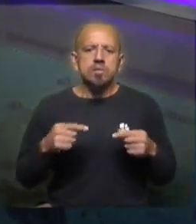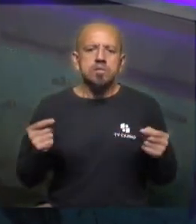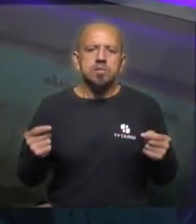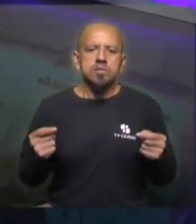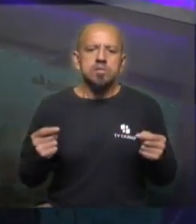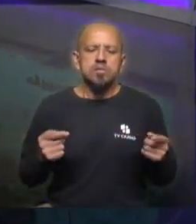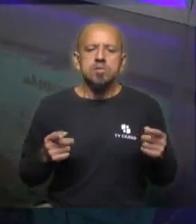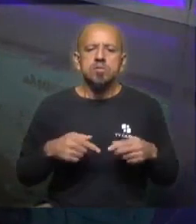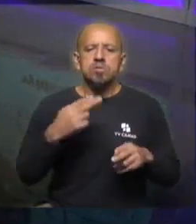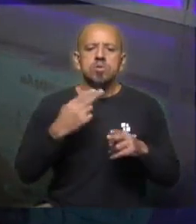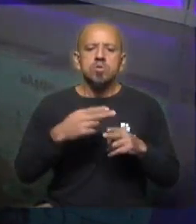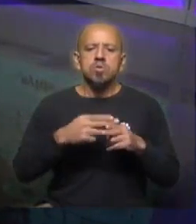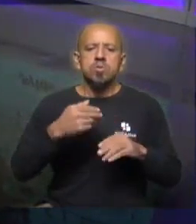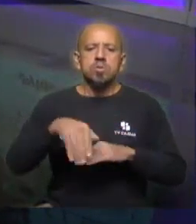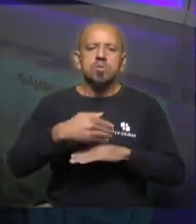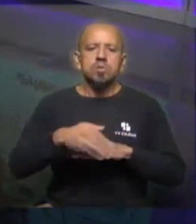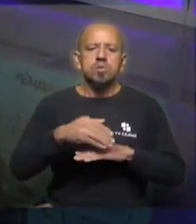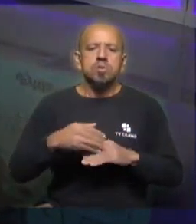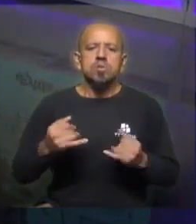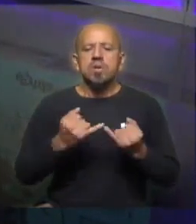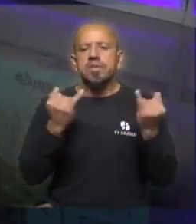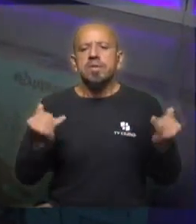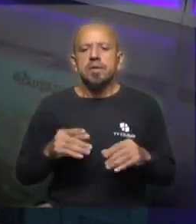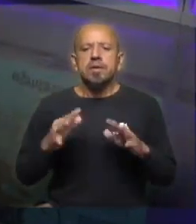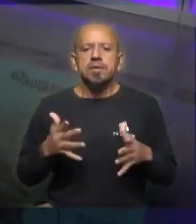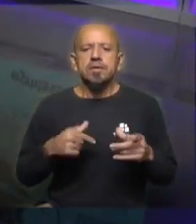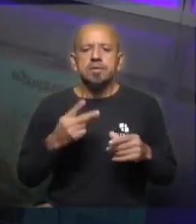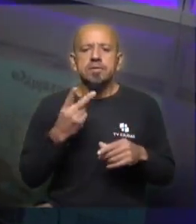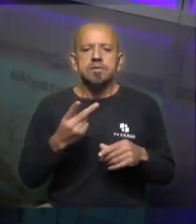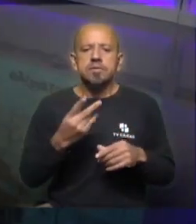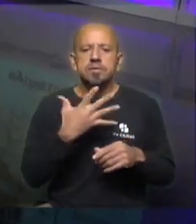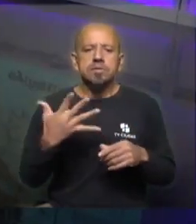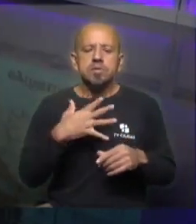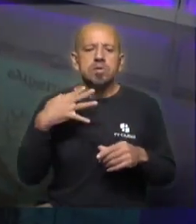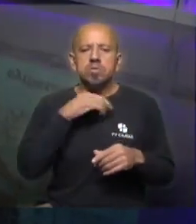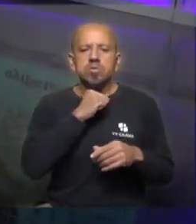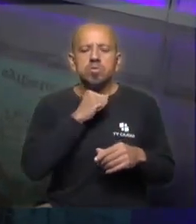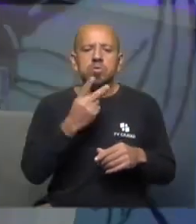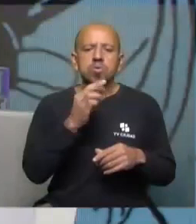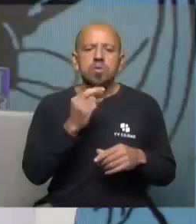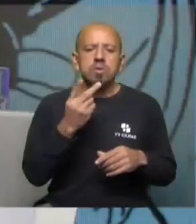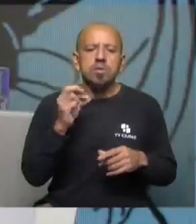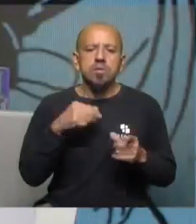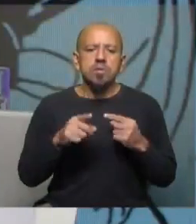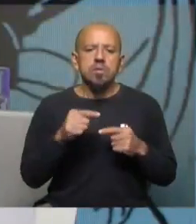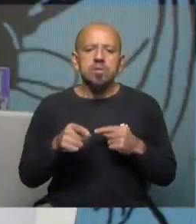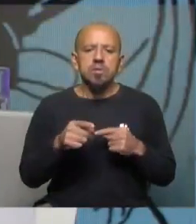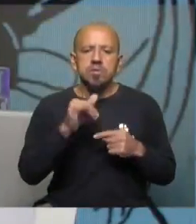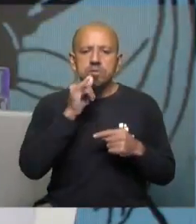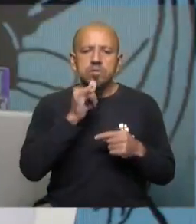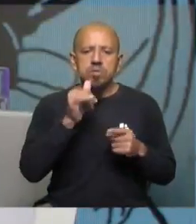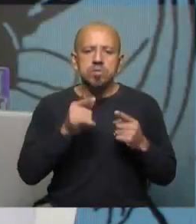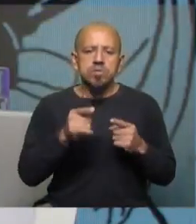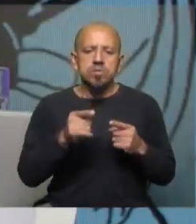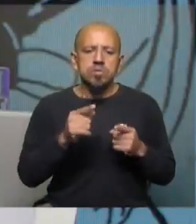me enclator no como tienen los nombres las calles también los días de que el 25 de agosto 2020 yo lo cuento en un sitio web que dice